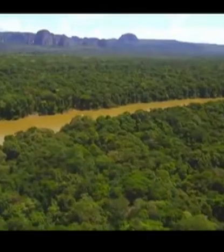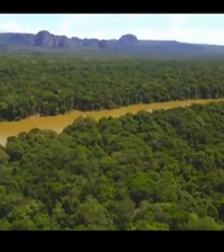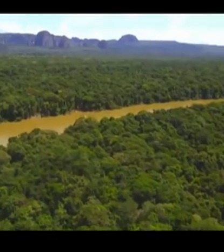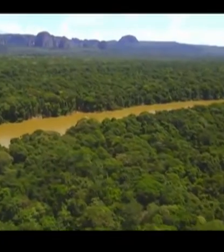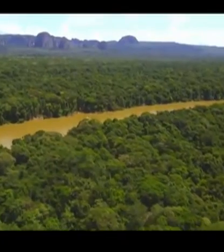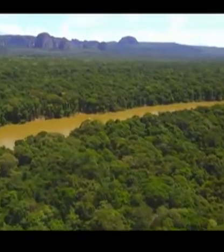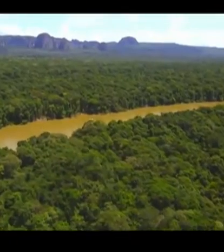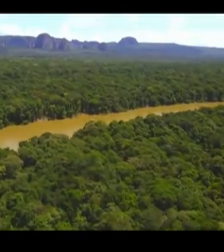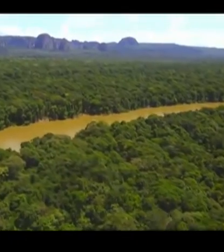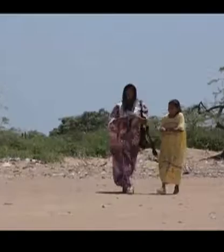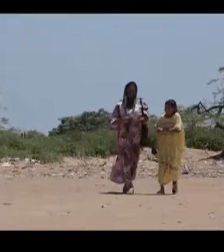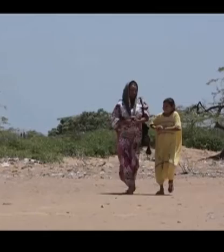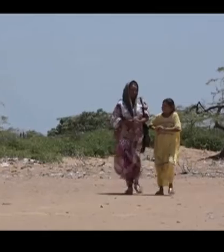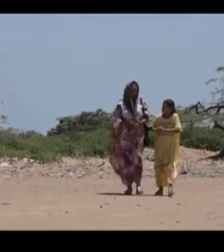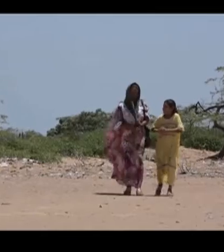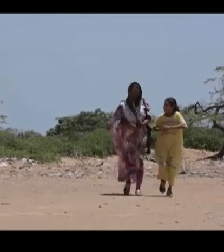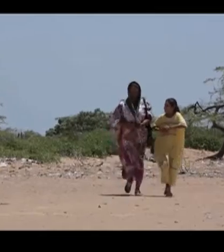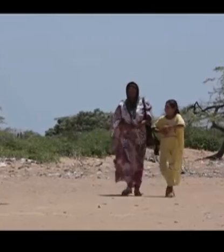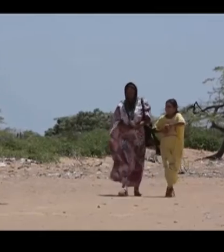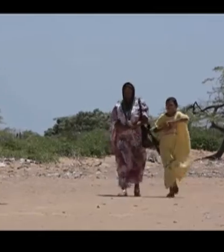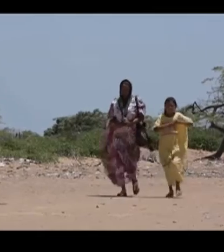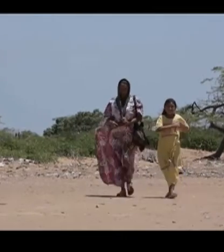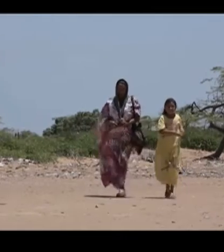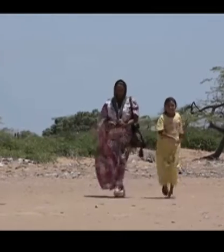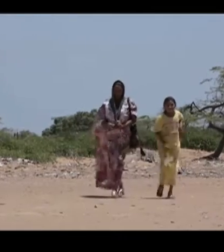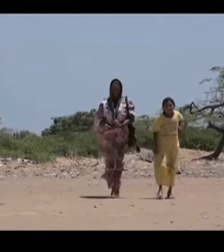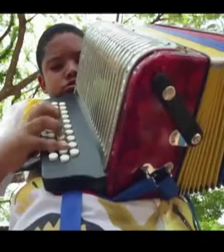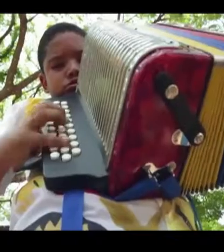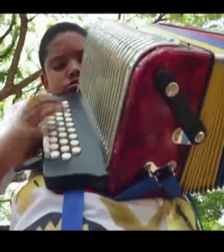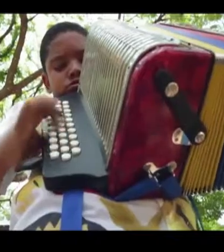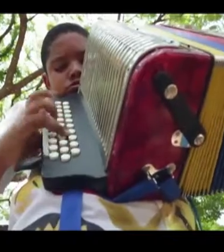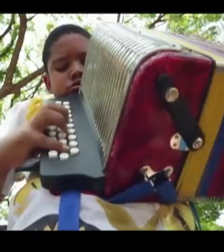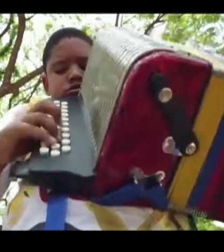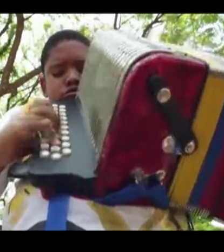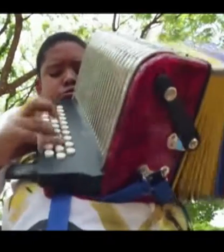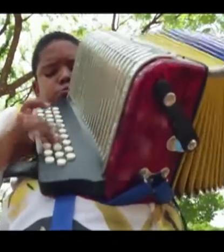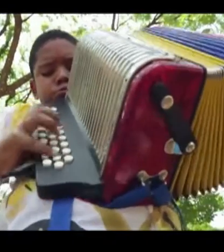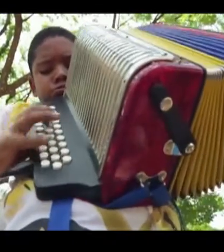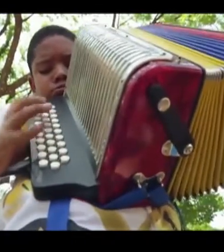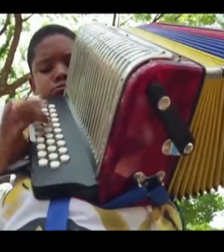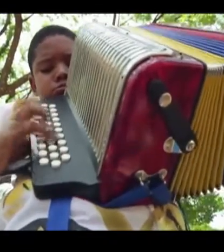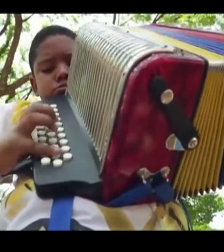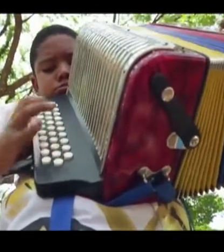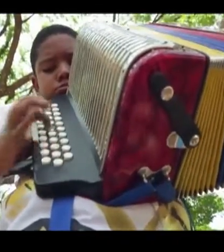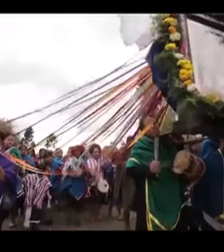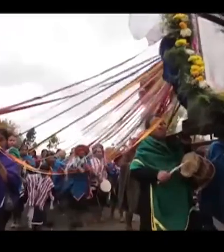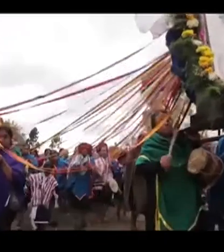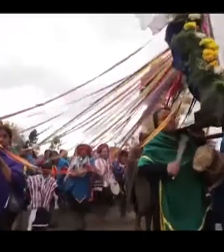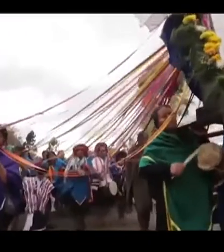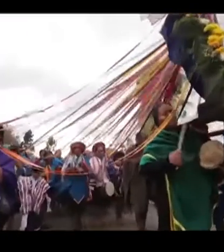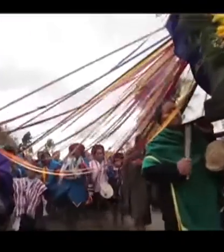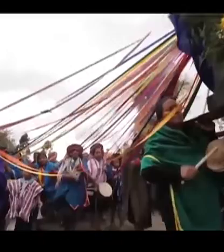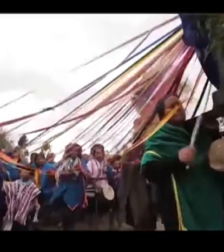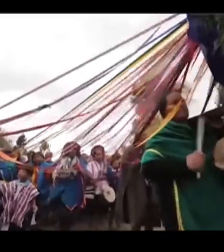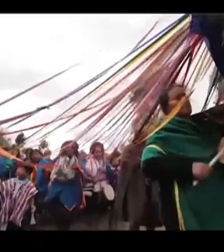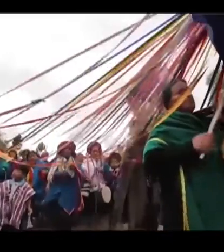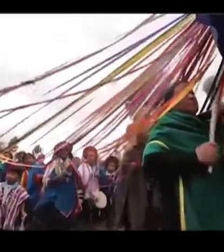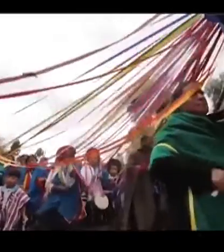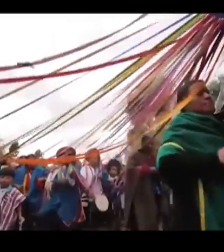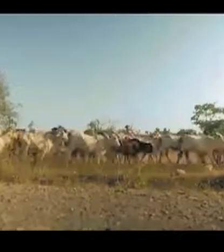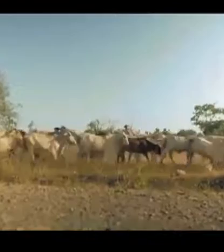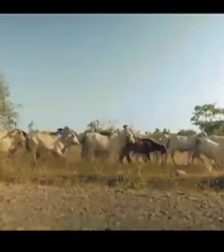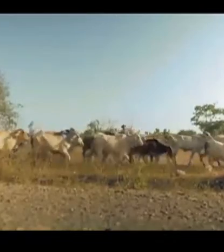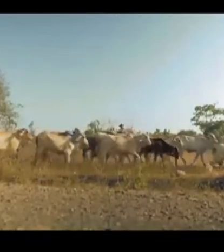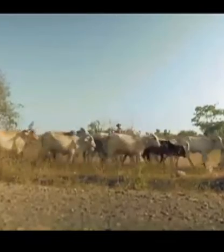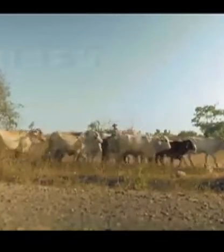por ejemplo. Las lenguas indígenas y los objetivos de desarrollo sostenible deben ir de la mano, pues estos factores de la